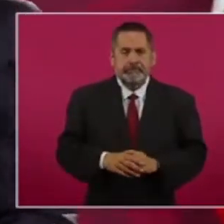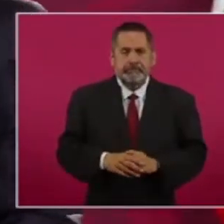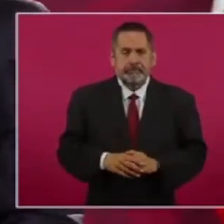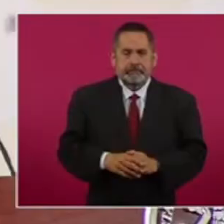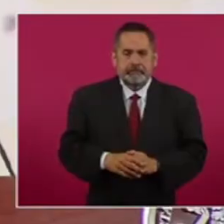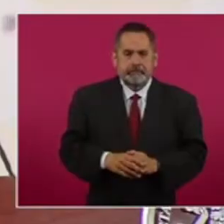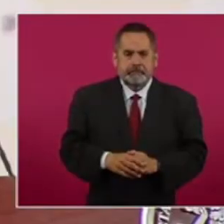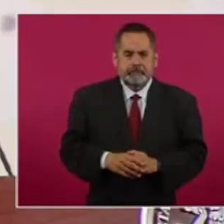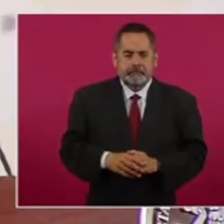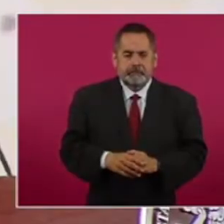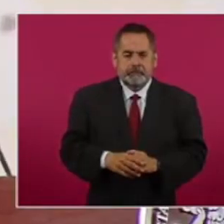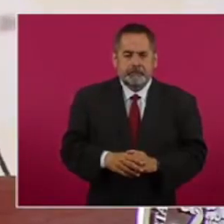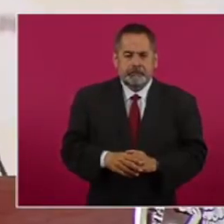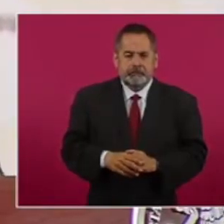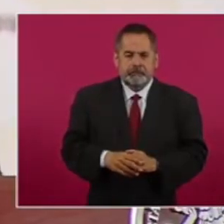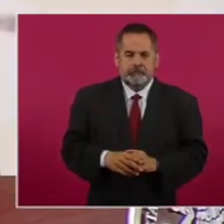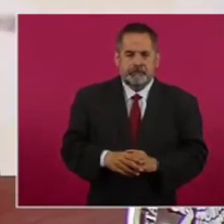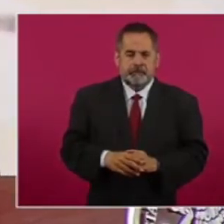La